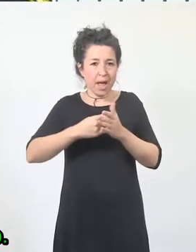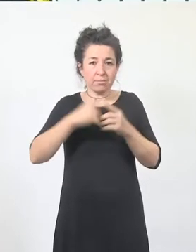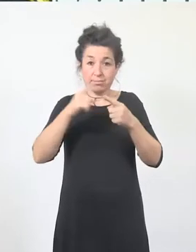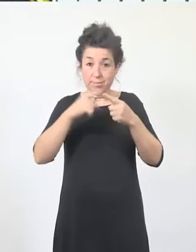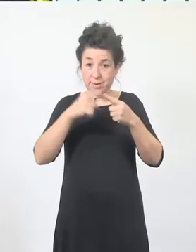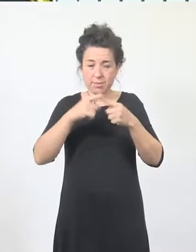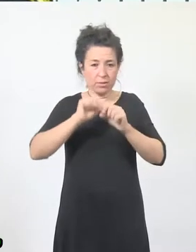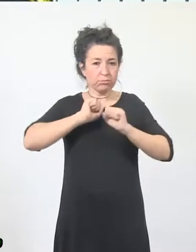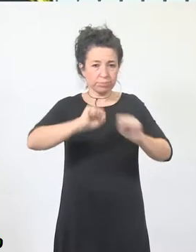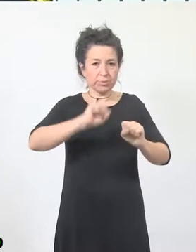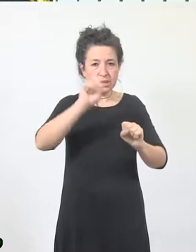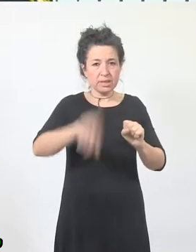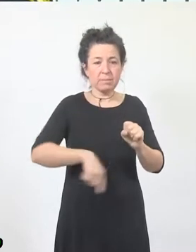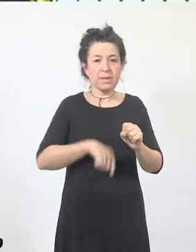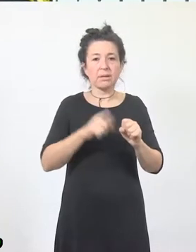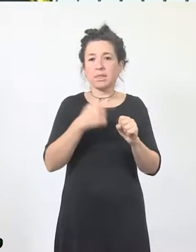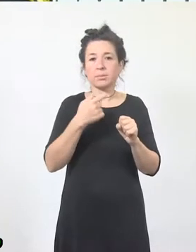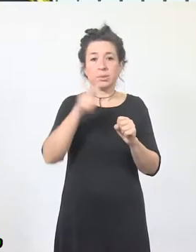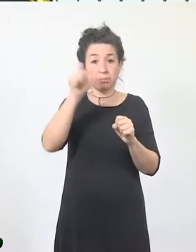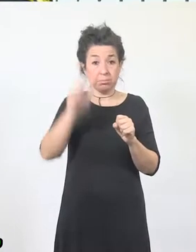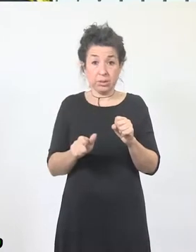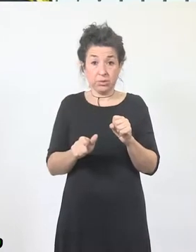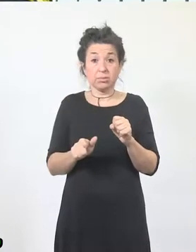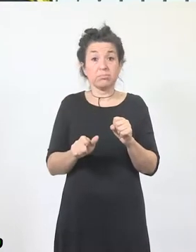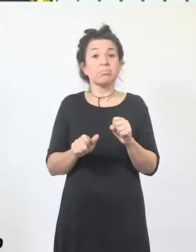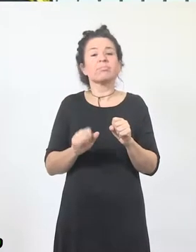rechazado, luego dimitió,